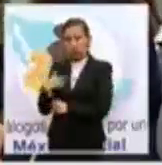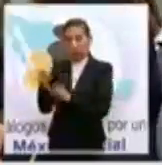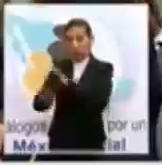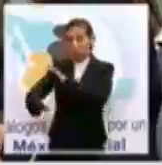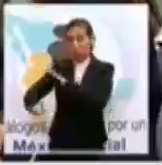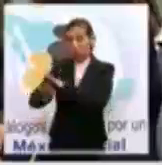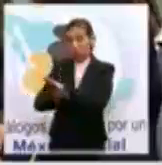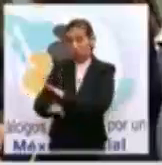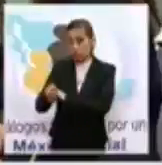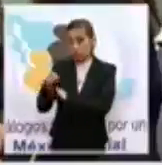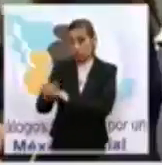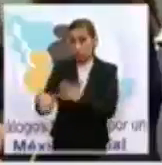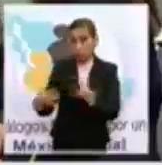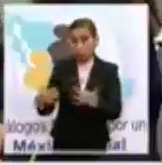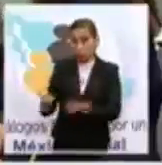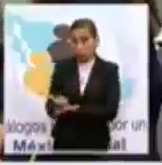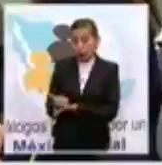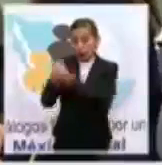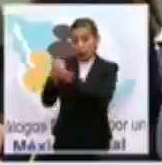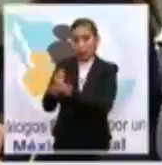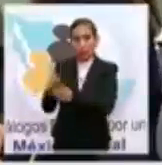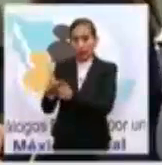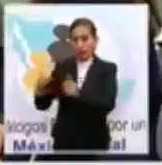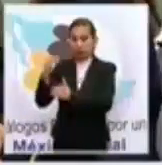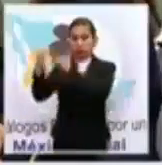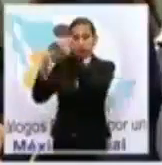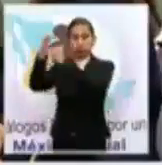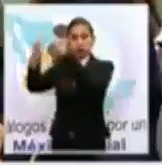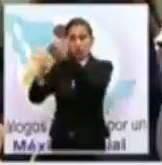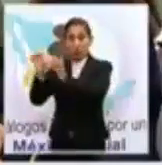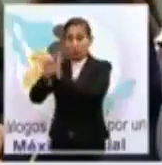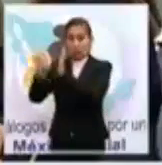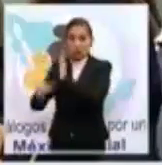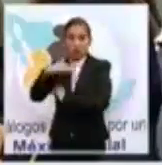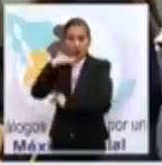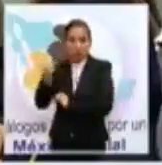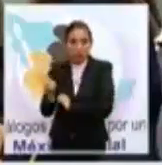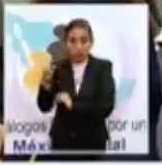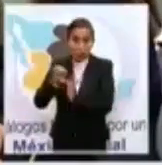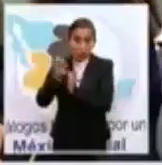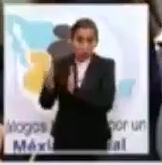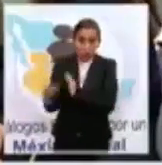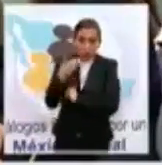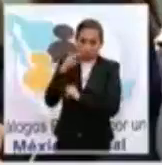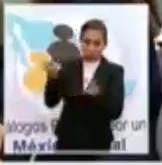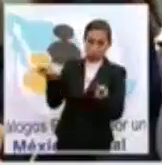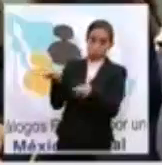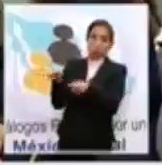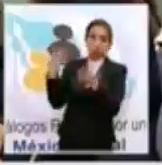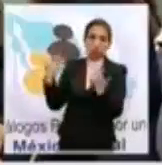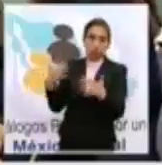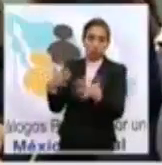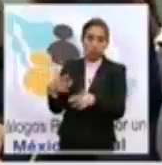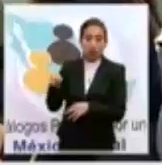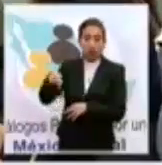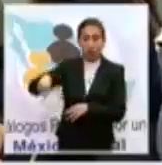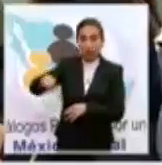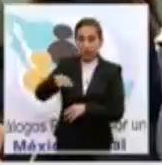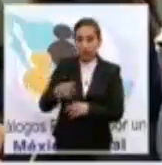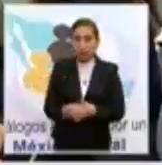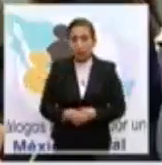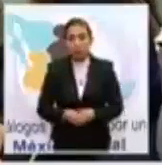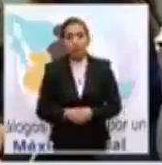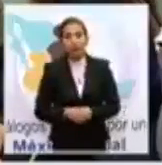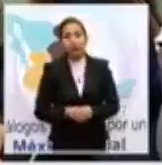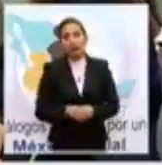fundamental, ¿no? Y un pivote para el desarrollo. Pues nada más ahí está Alemania, ¿no? Como un ejemplo, yo creo que clave en este